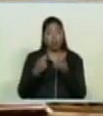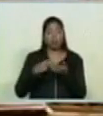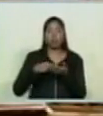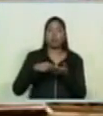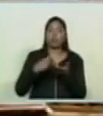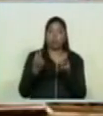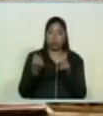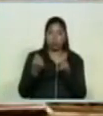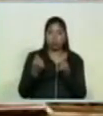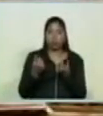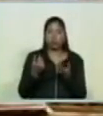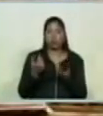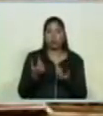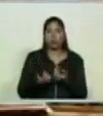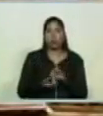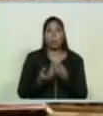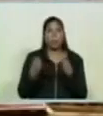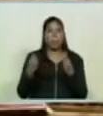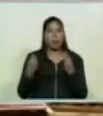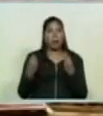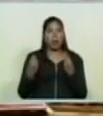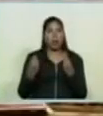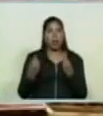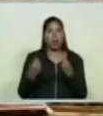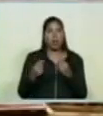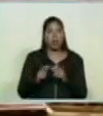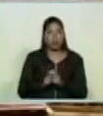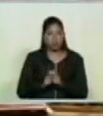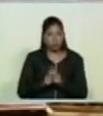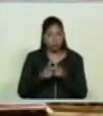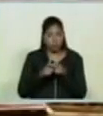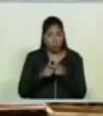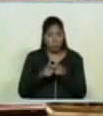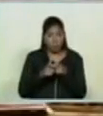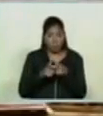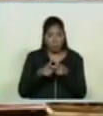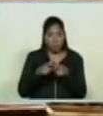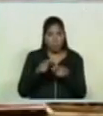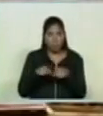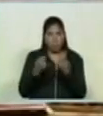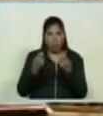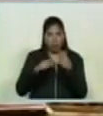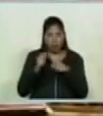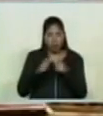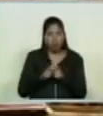financieros para la expansión de la red de panaderías CLAP a nivel nacional.